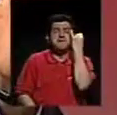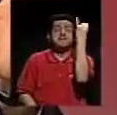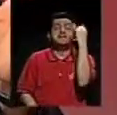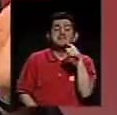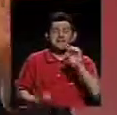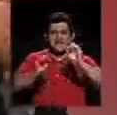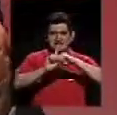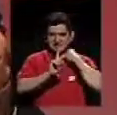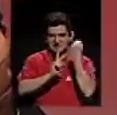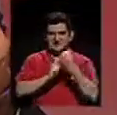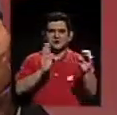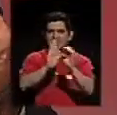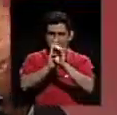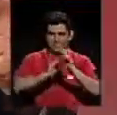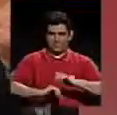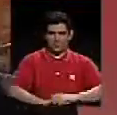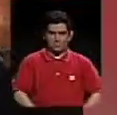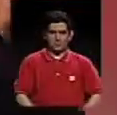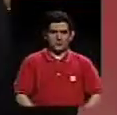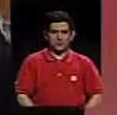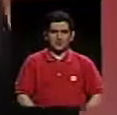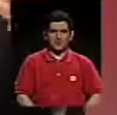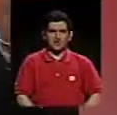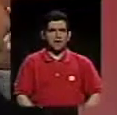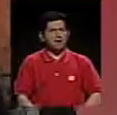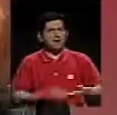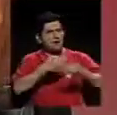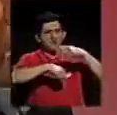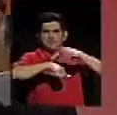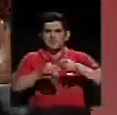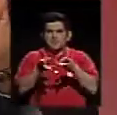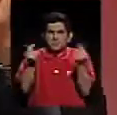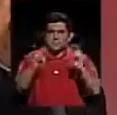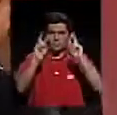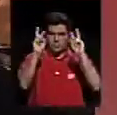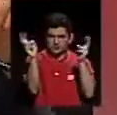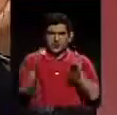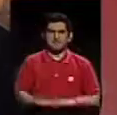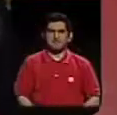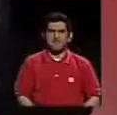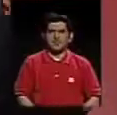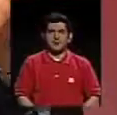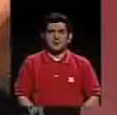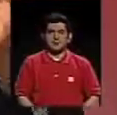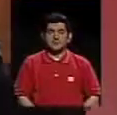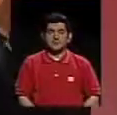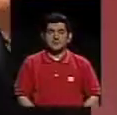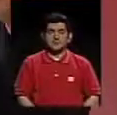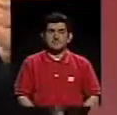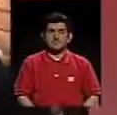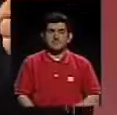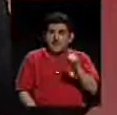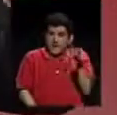sobre eso. Y le doy un ejemplo. Cuando en algún momento se resolvió el tema de si hay que, para